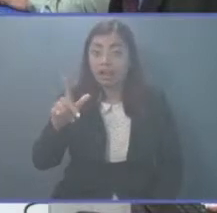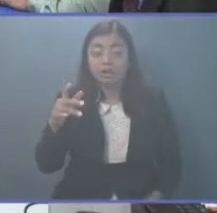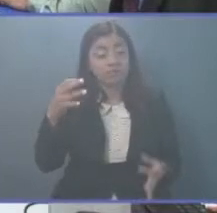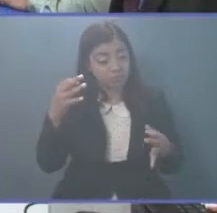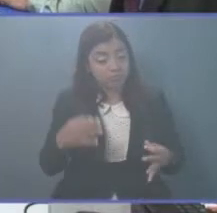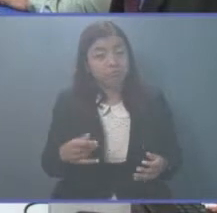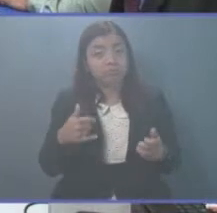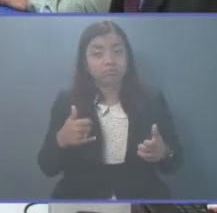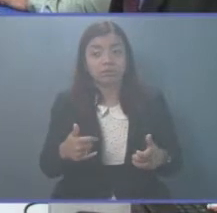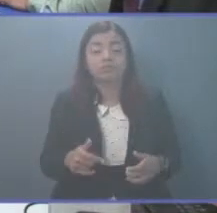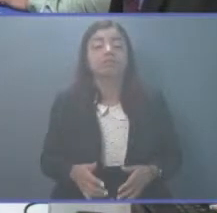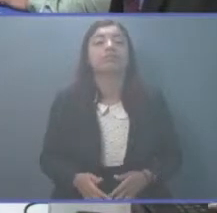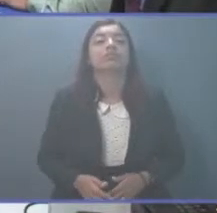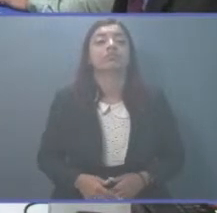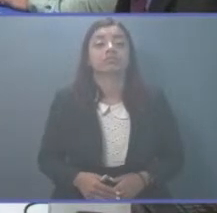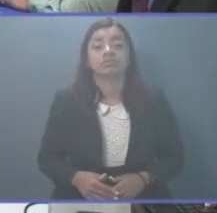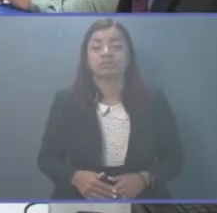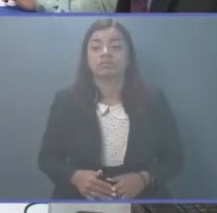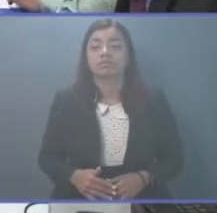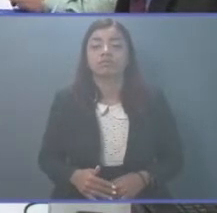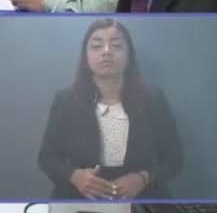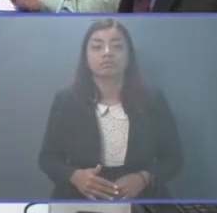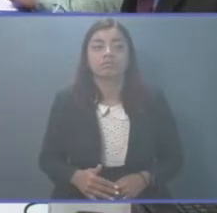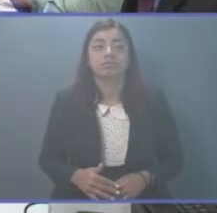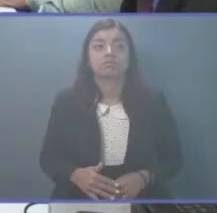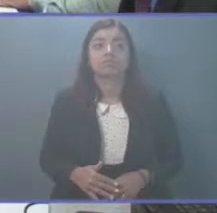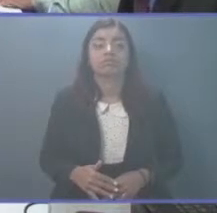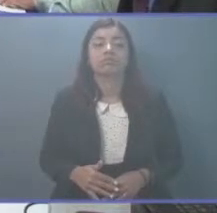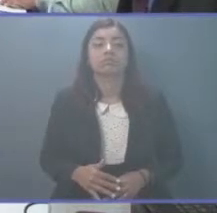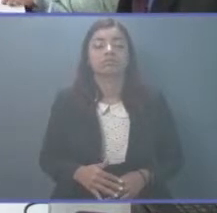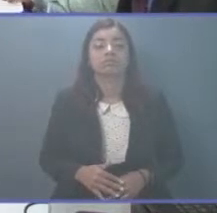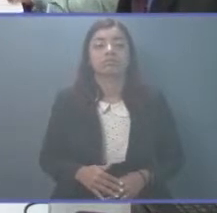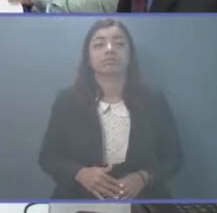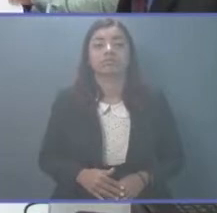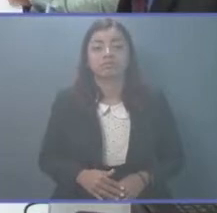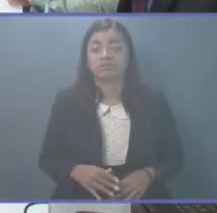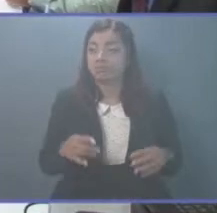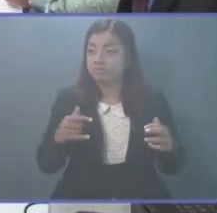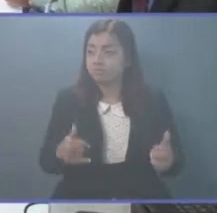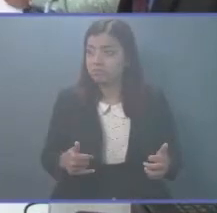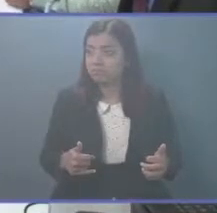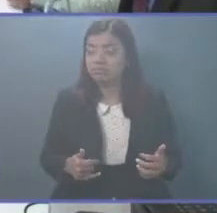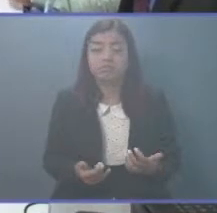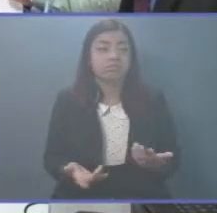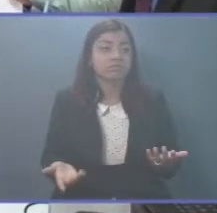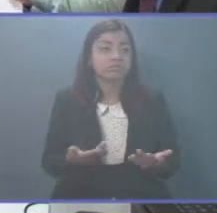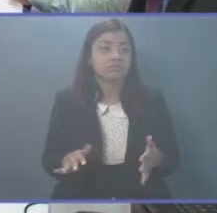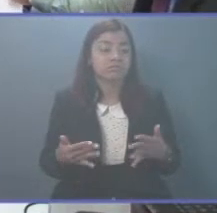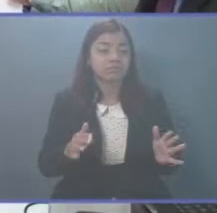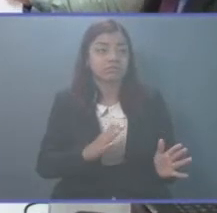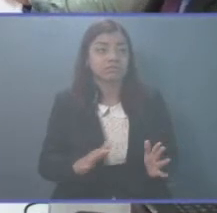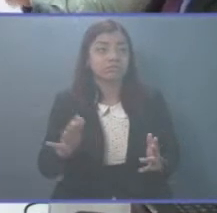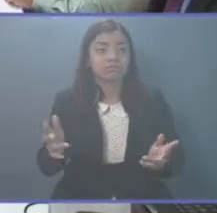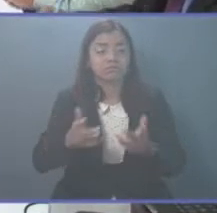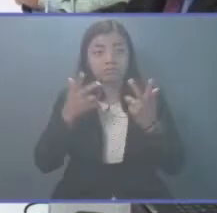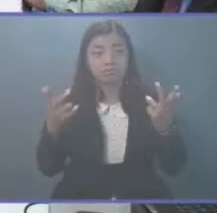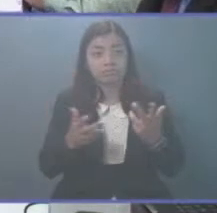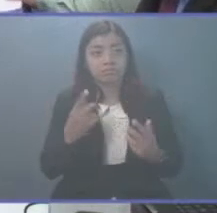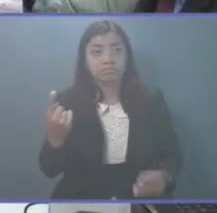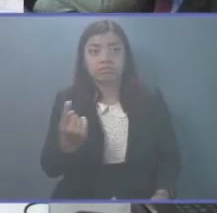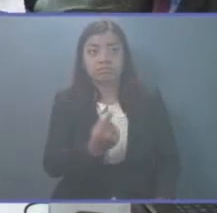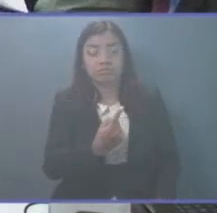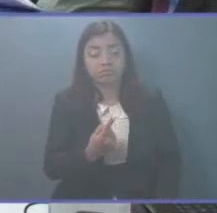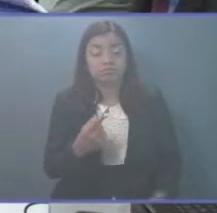Bien. Solo es de forma. Bien, en todas las investigaciones de tráfico ilegal de personas y